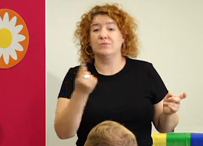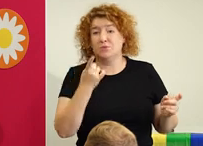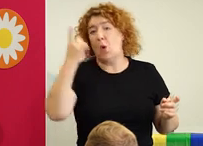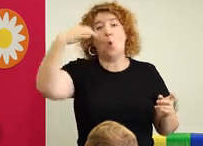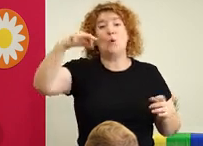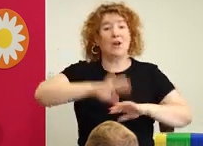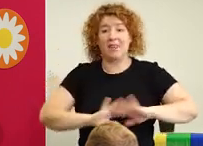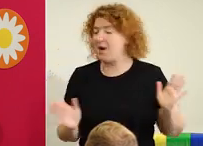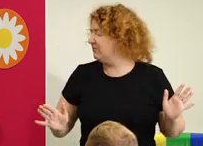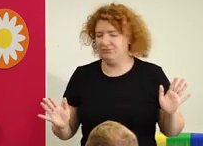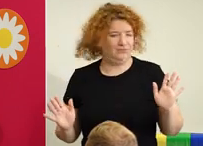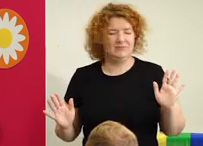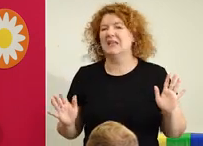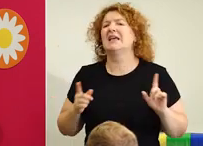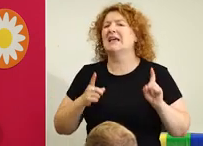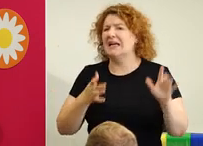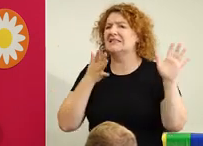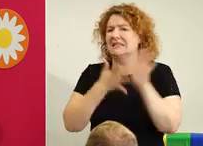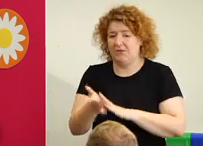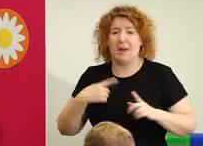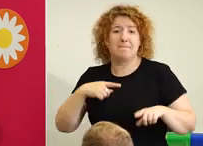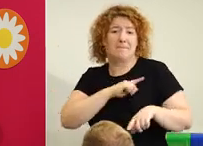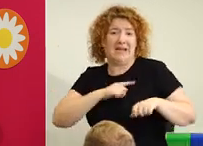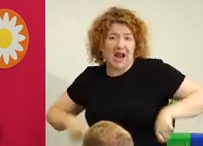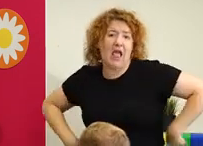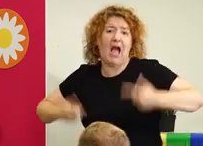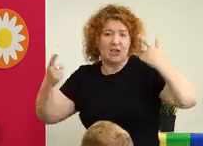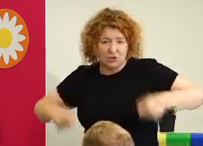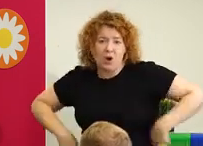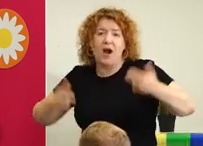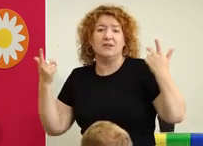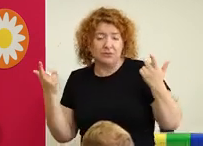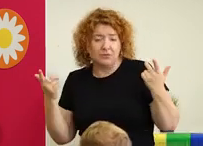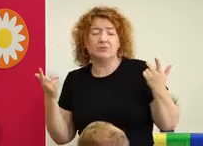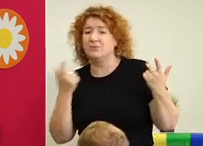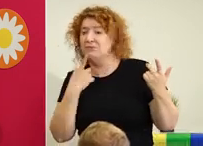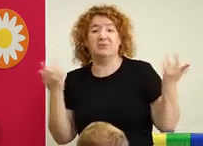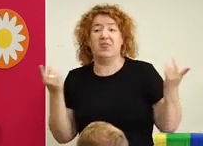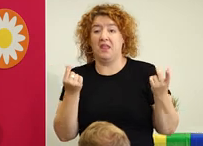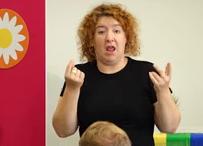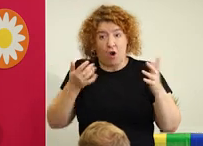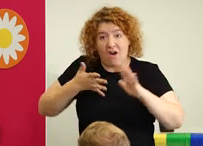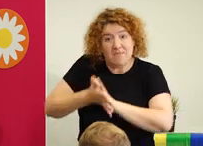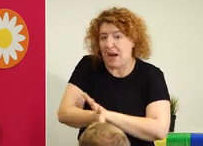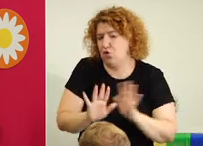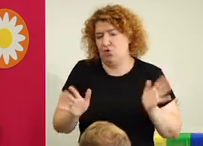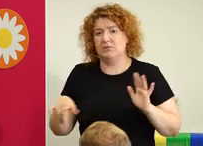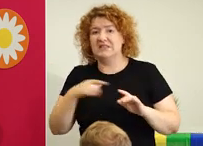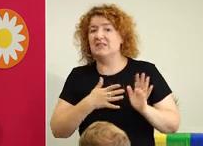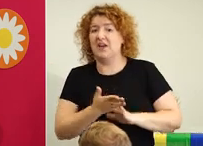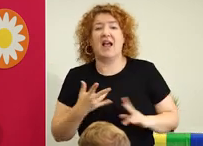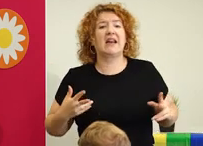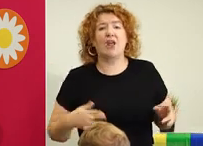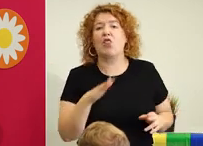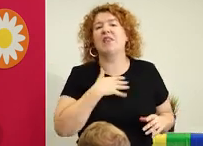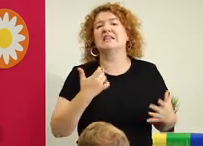viene sola. La guerra implica aumento del gasto militar. Y eso significa, como el dinero no es finito, que va a haber recortes, recortes